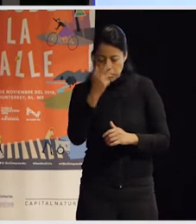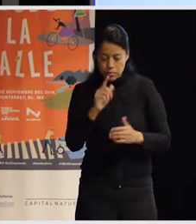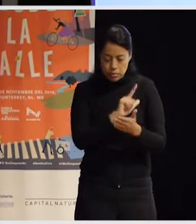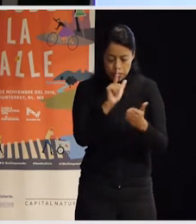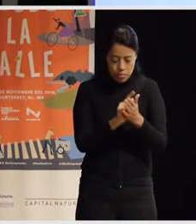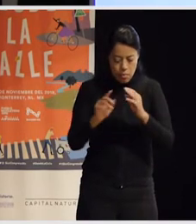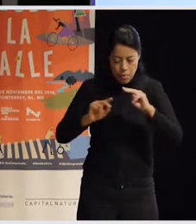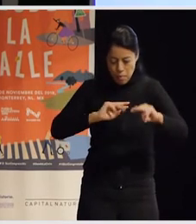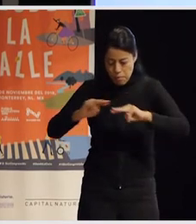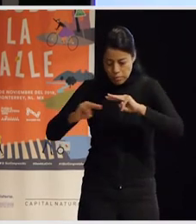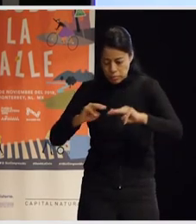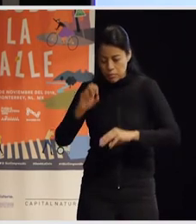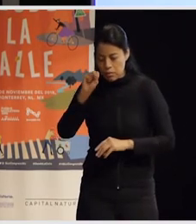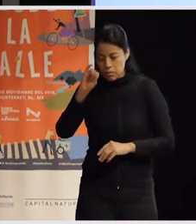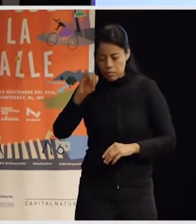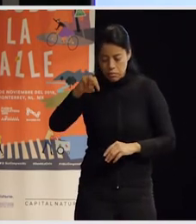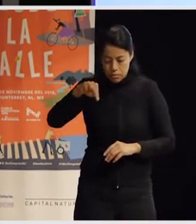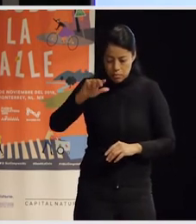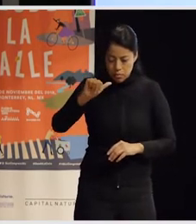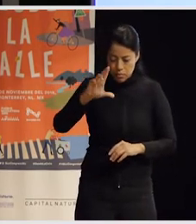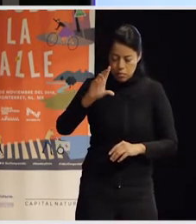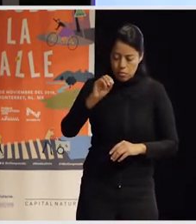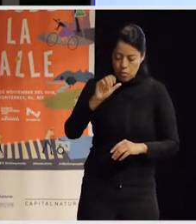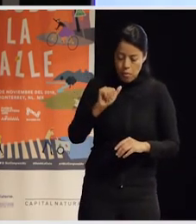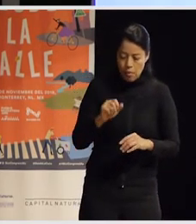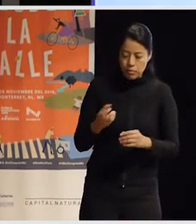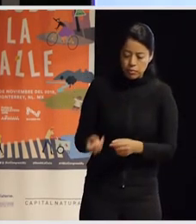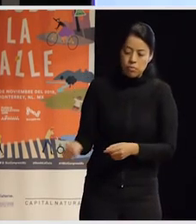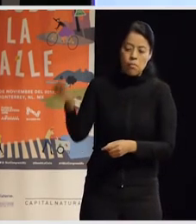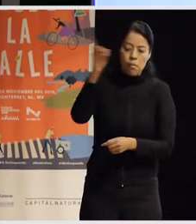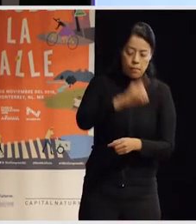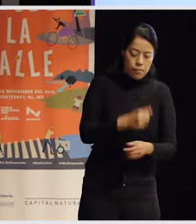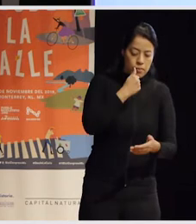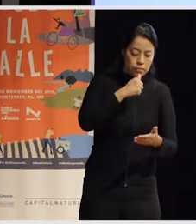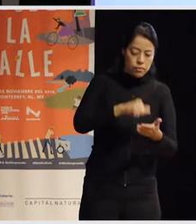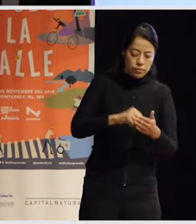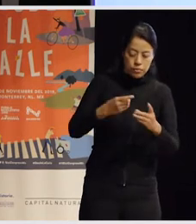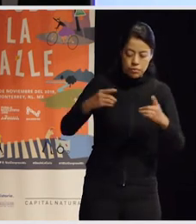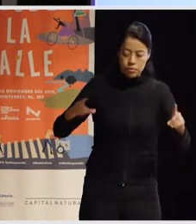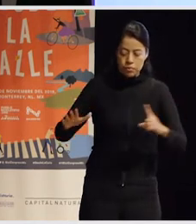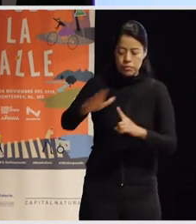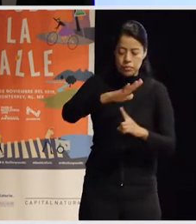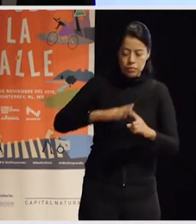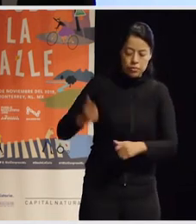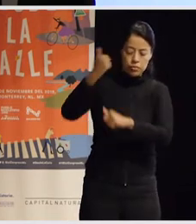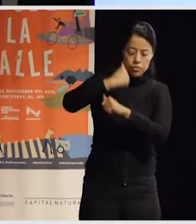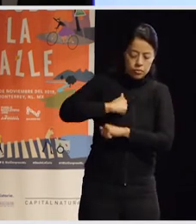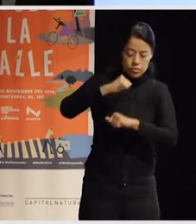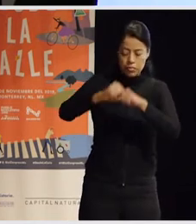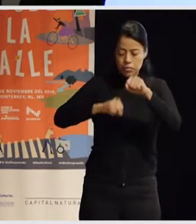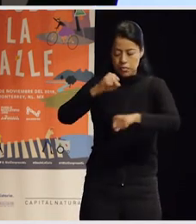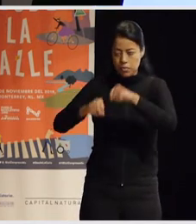movilidad del balón esto de sinaloa le da la atribución a la secretaría de desarrollo sustentable hacerse cargo del sistema de bicicleta